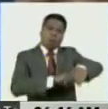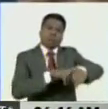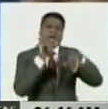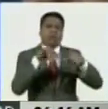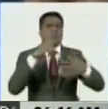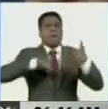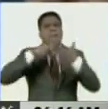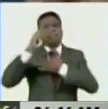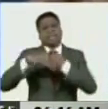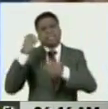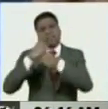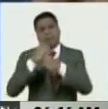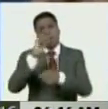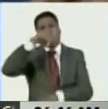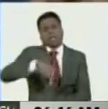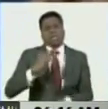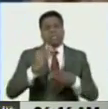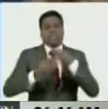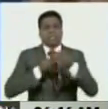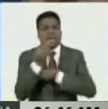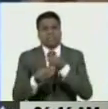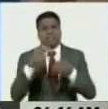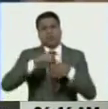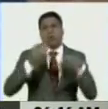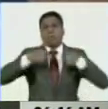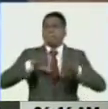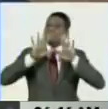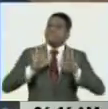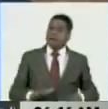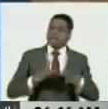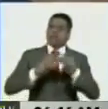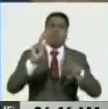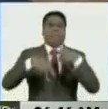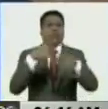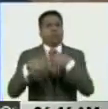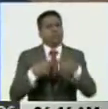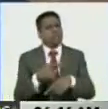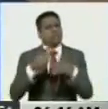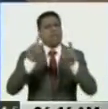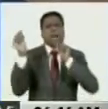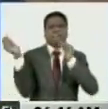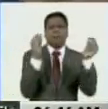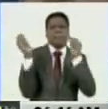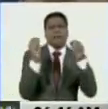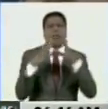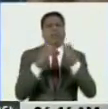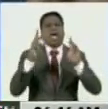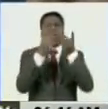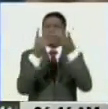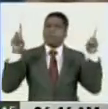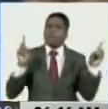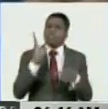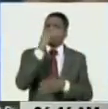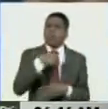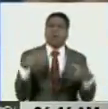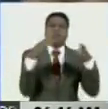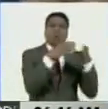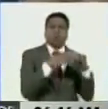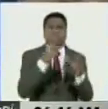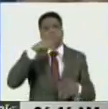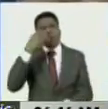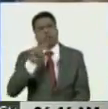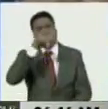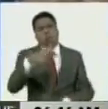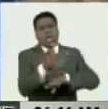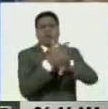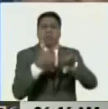de trabajo, y aquí tiene que haber una paralización de ese proceso, aquí tiene que haber una discusión. Una democracia sin partido no es democracia, y hoy el gobierno